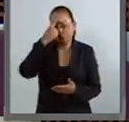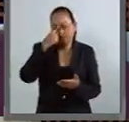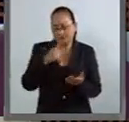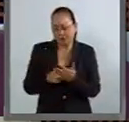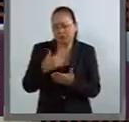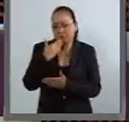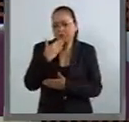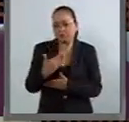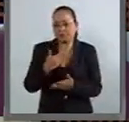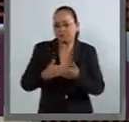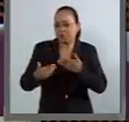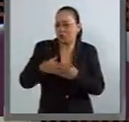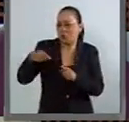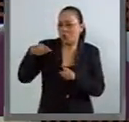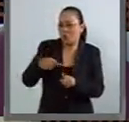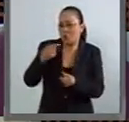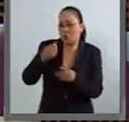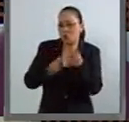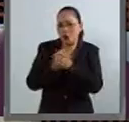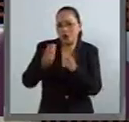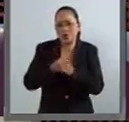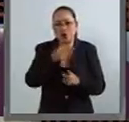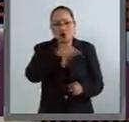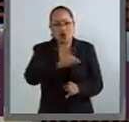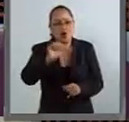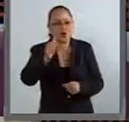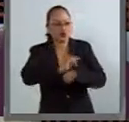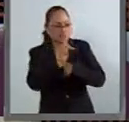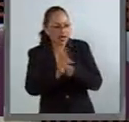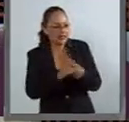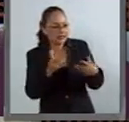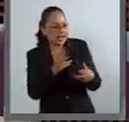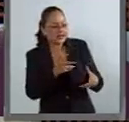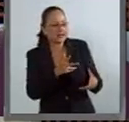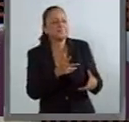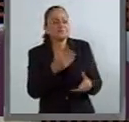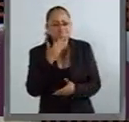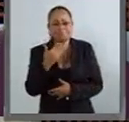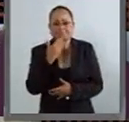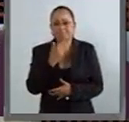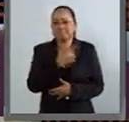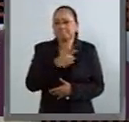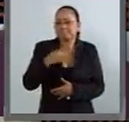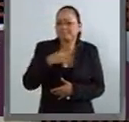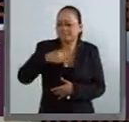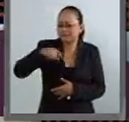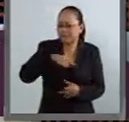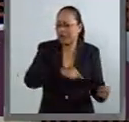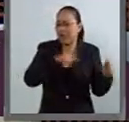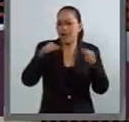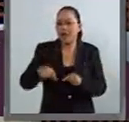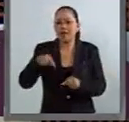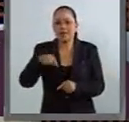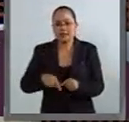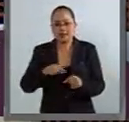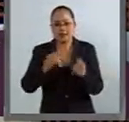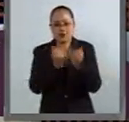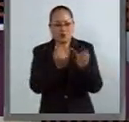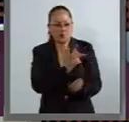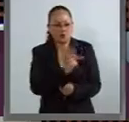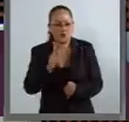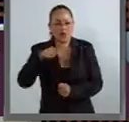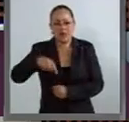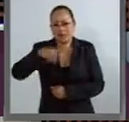innovador lo que se está haciendo en otros países. Creo que debiéramos replicar un modelo